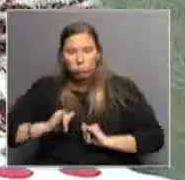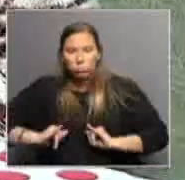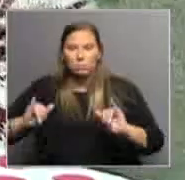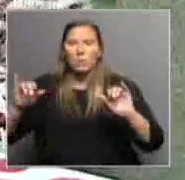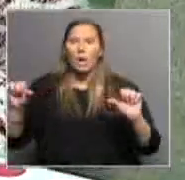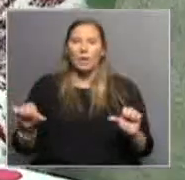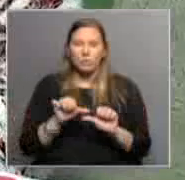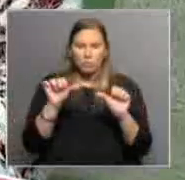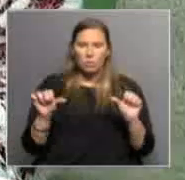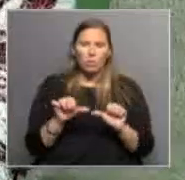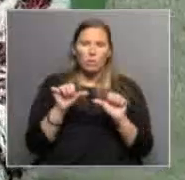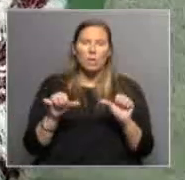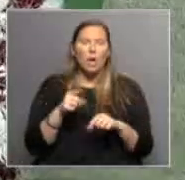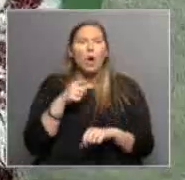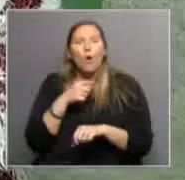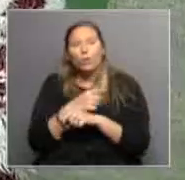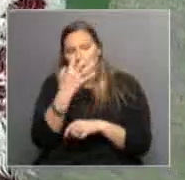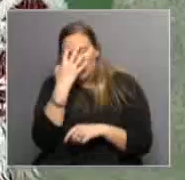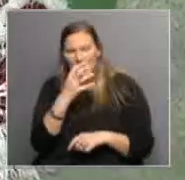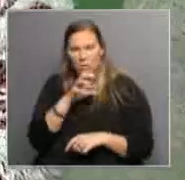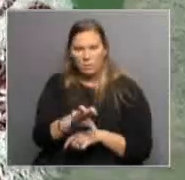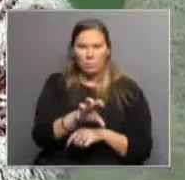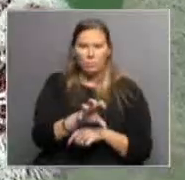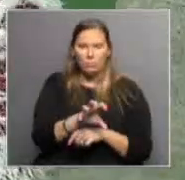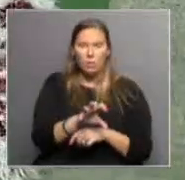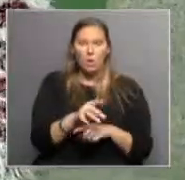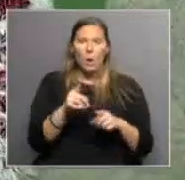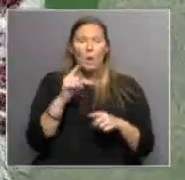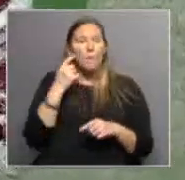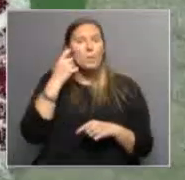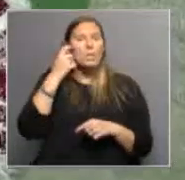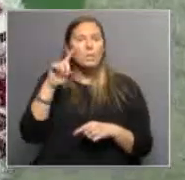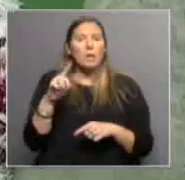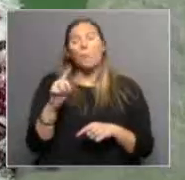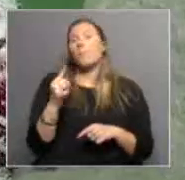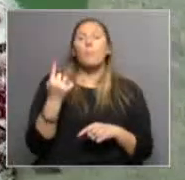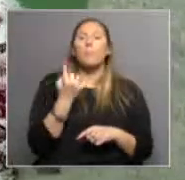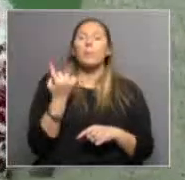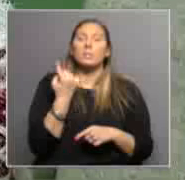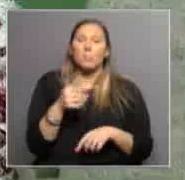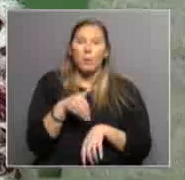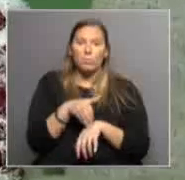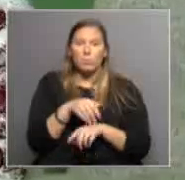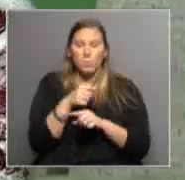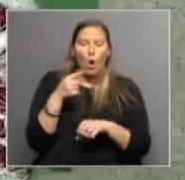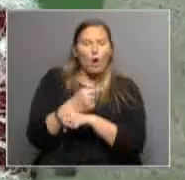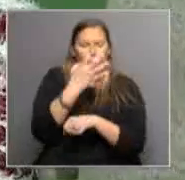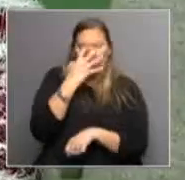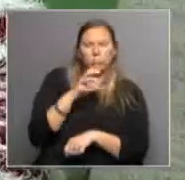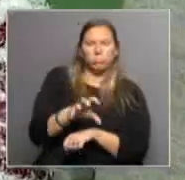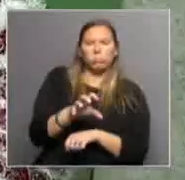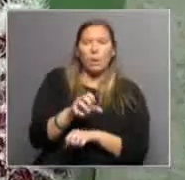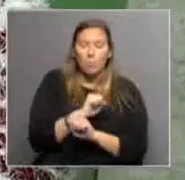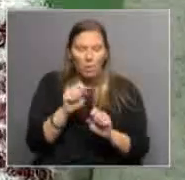campañas, en este caso, antirracistas, llevar como parte del principio rector, uno de los principios rectores del municipio, que es el antirracismo, al